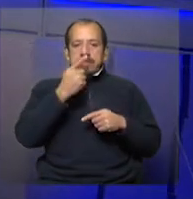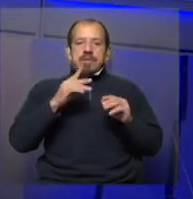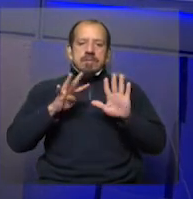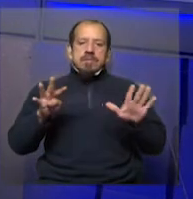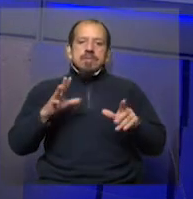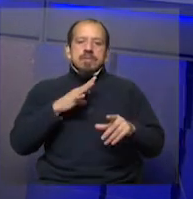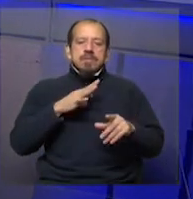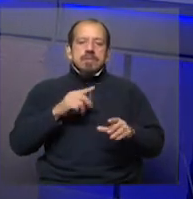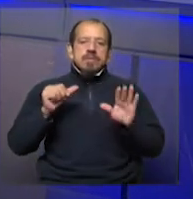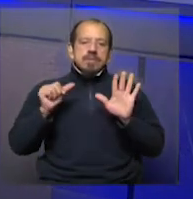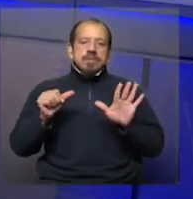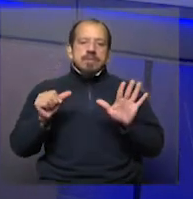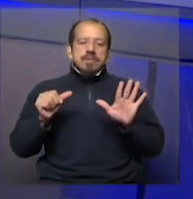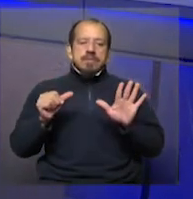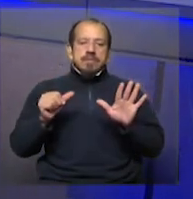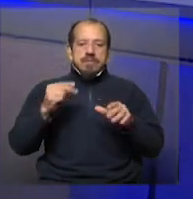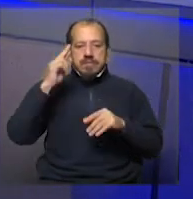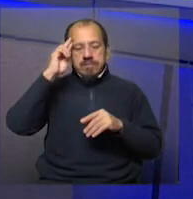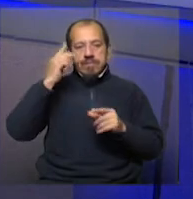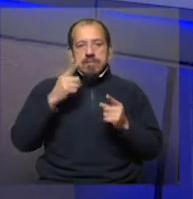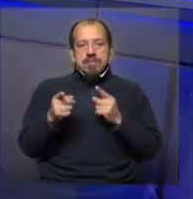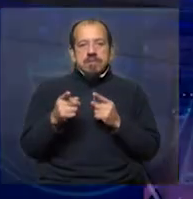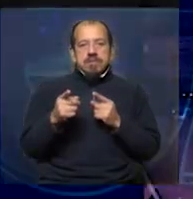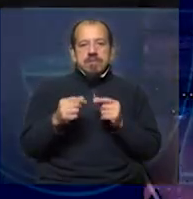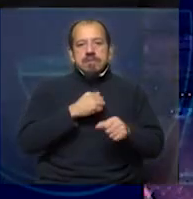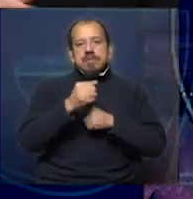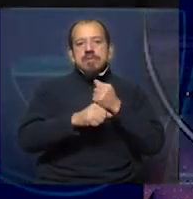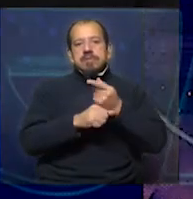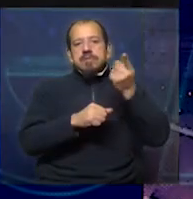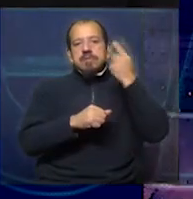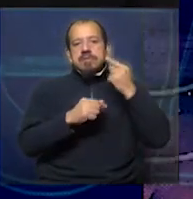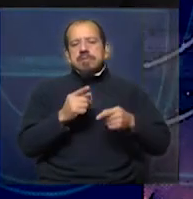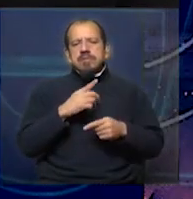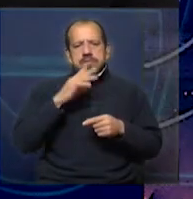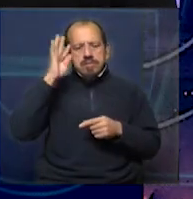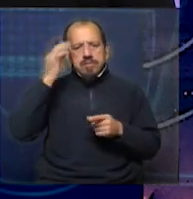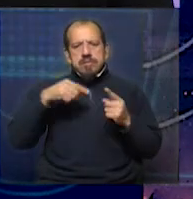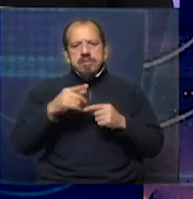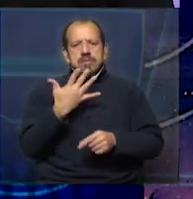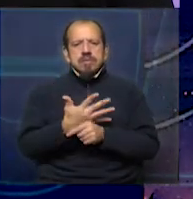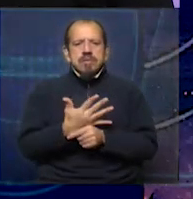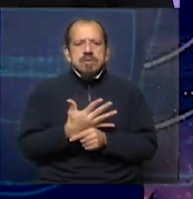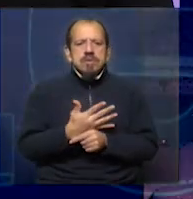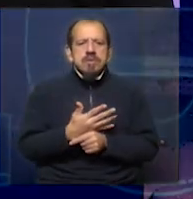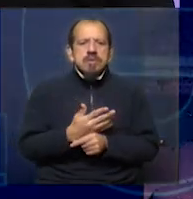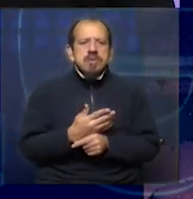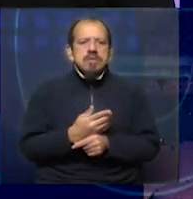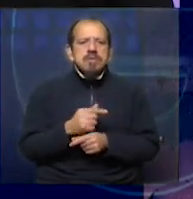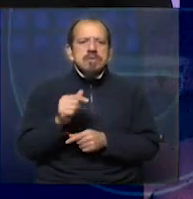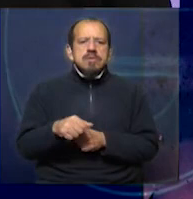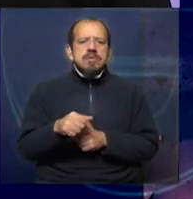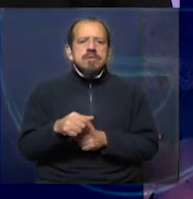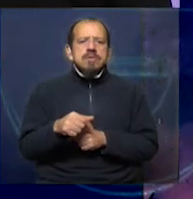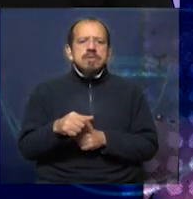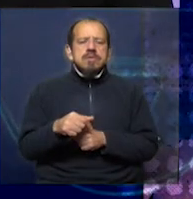tuvimos 6 preestrenos uruguayos, el año pasado creo que fueron 5, este año son otros